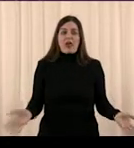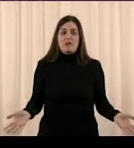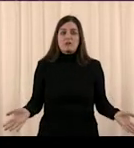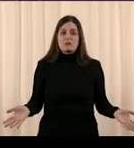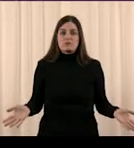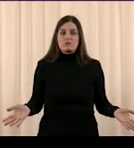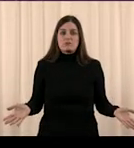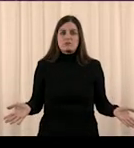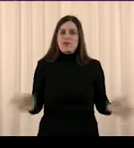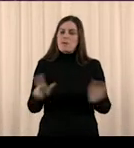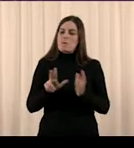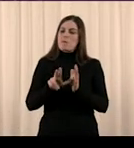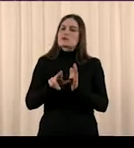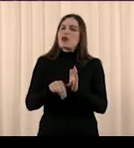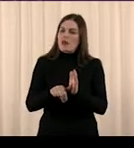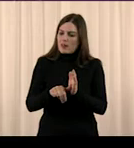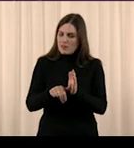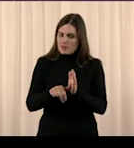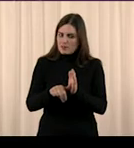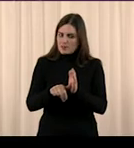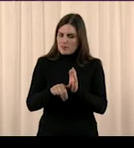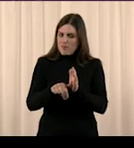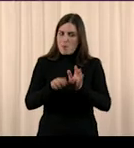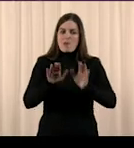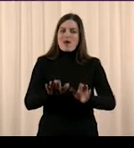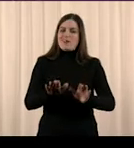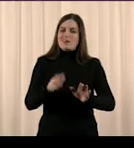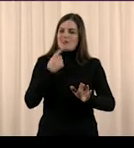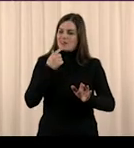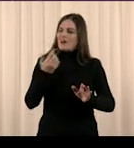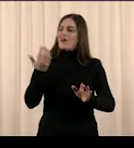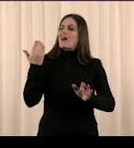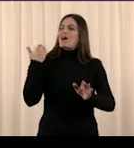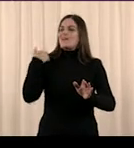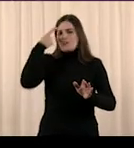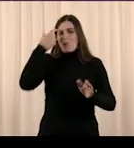Más tarde aparece todo lo demás, cuando se acaba. Vaya, qué bien estuvo.